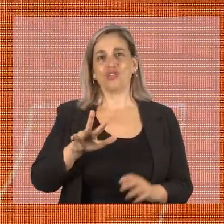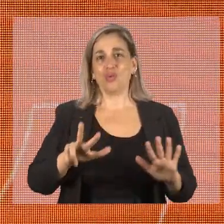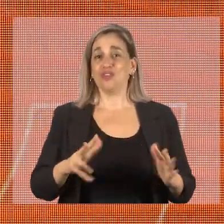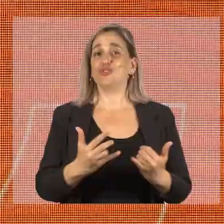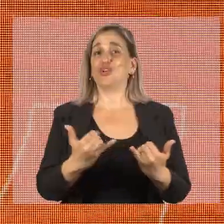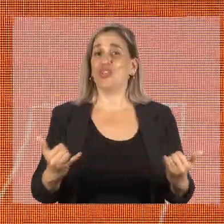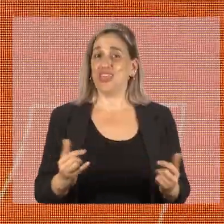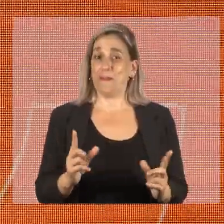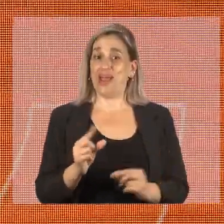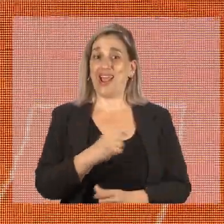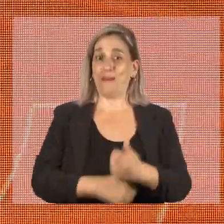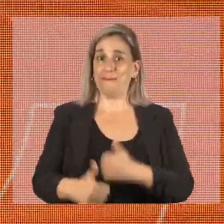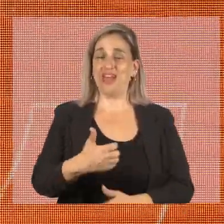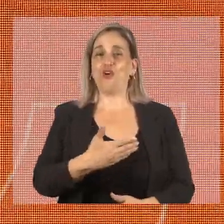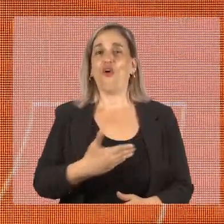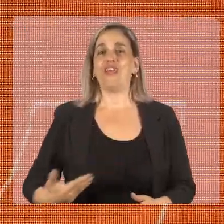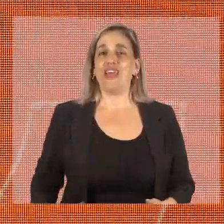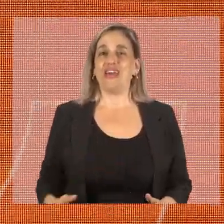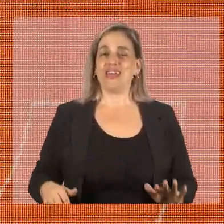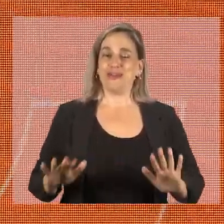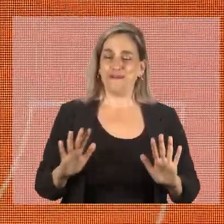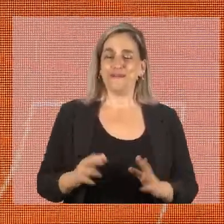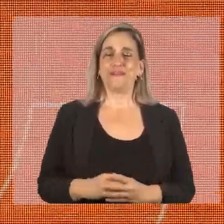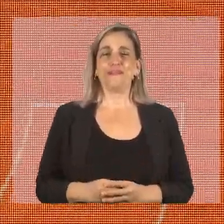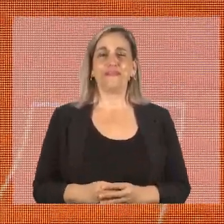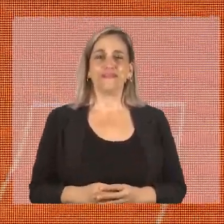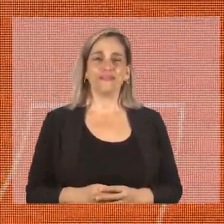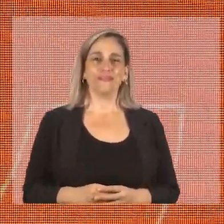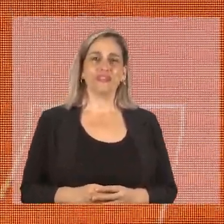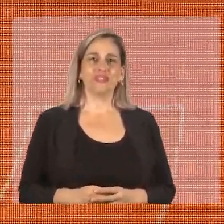días para el fin de gobierno...